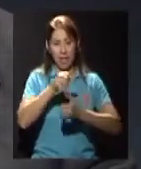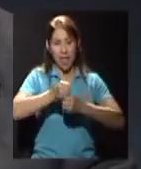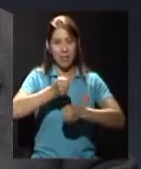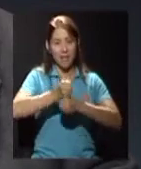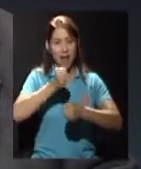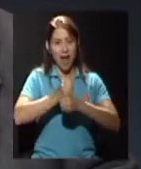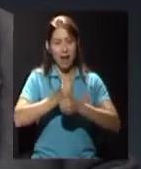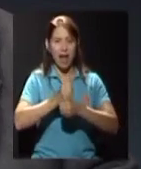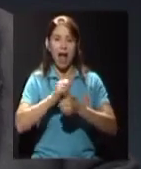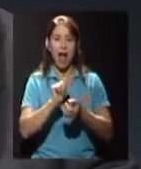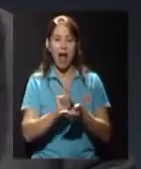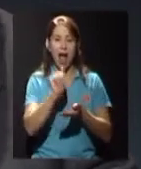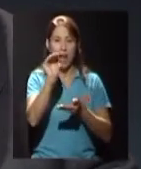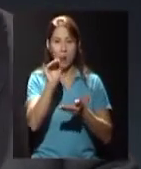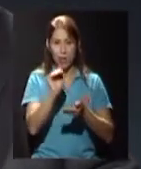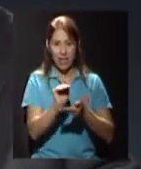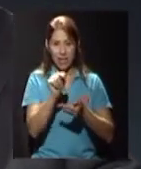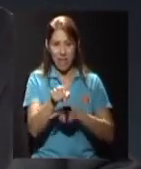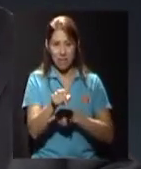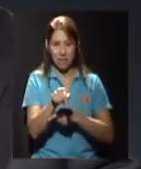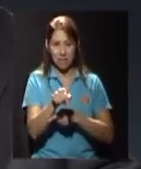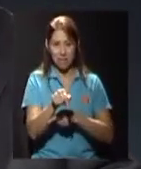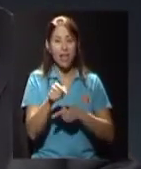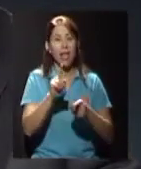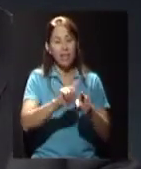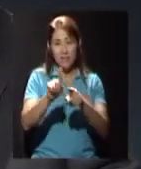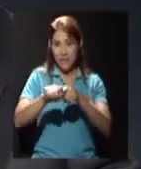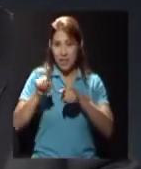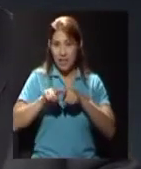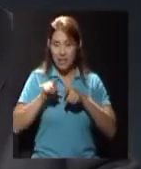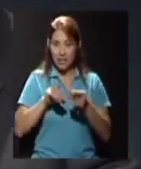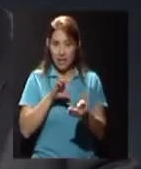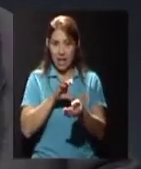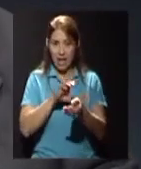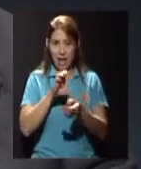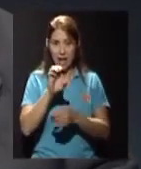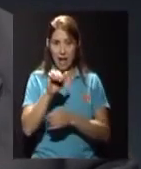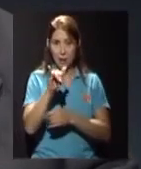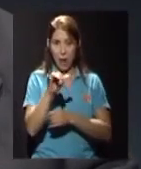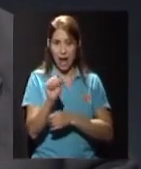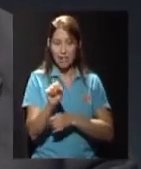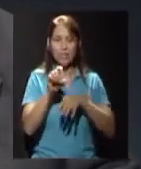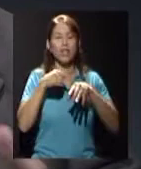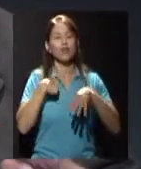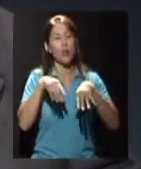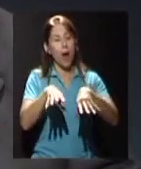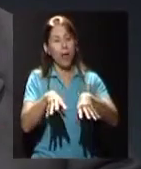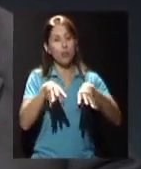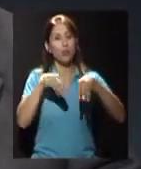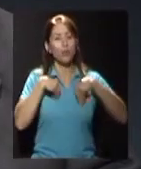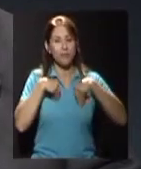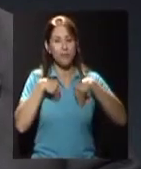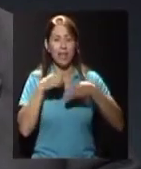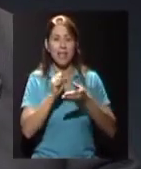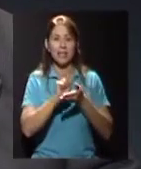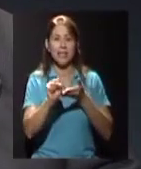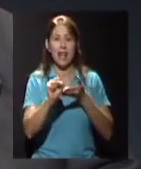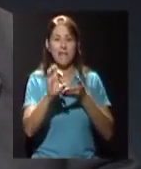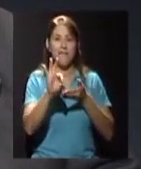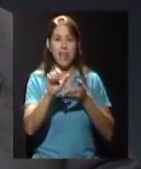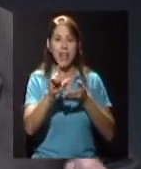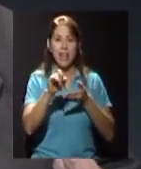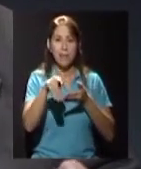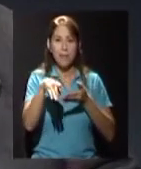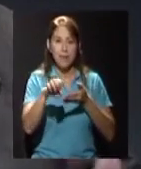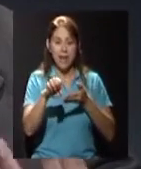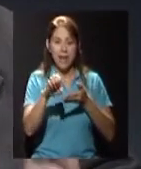asumí entre algunos de baix que tuve a cargo el de san felipe de la abuelita que está ubicado en la